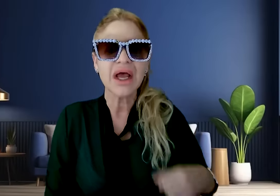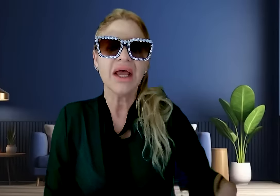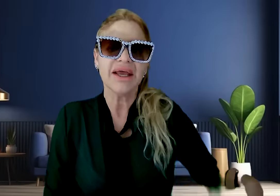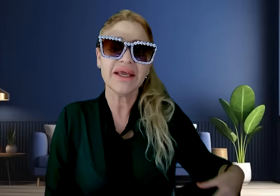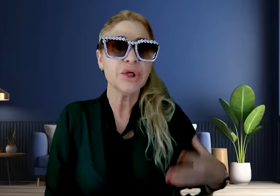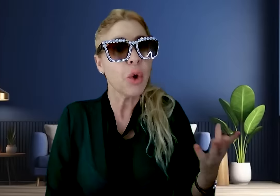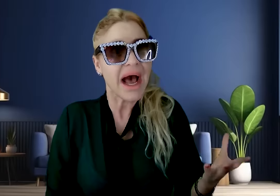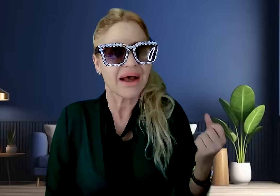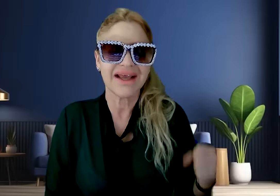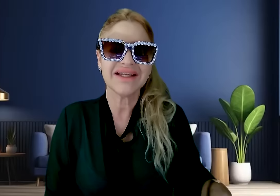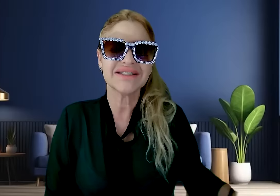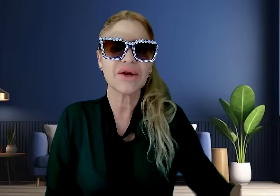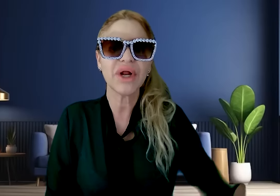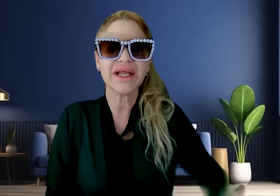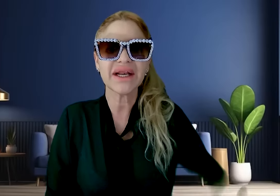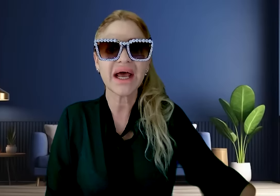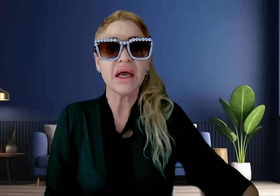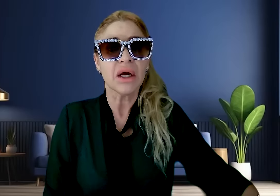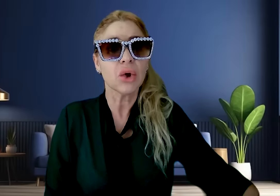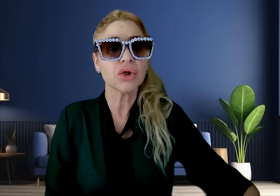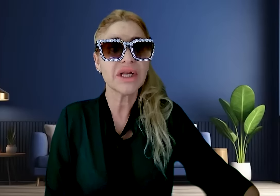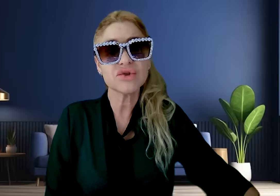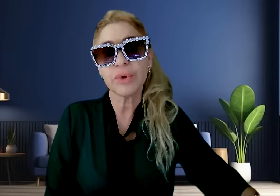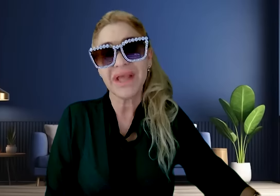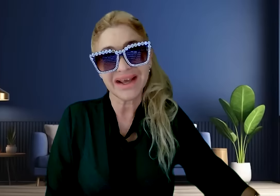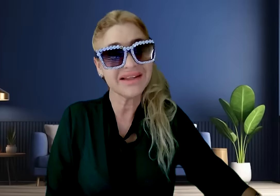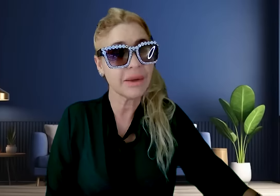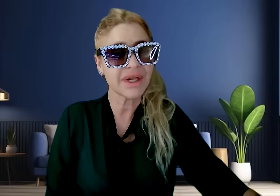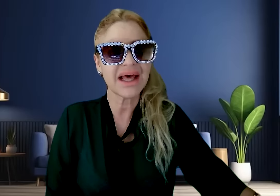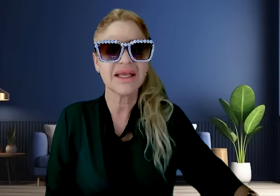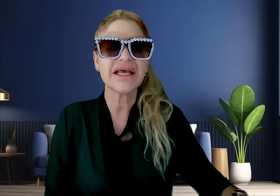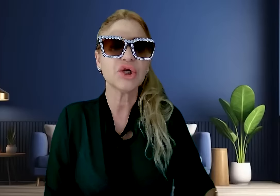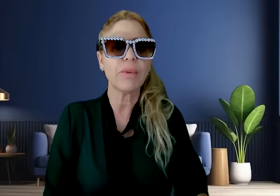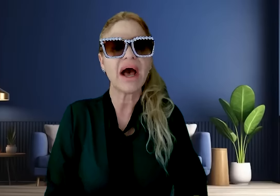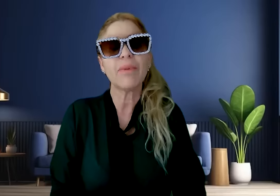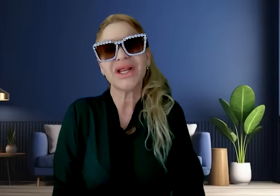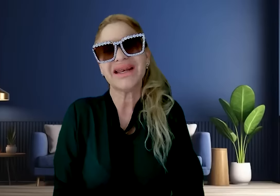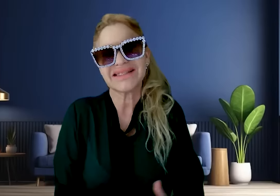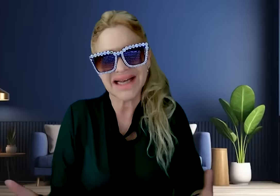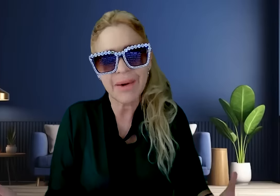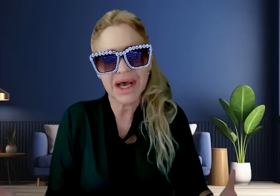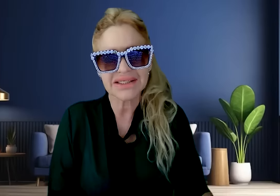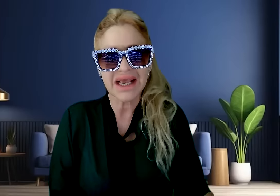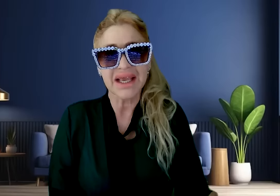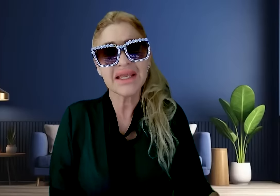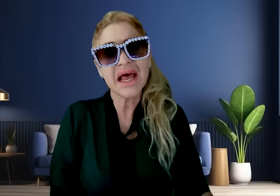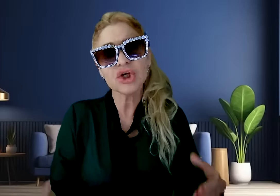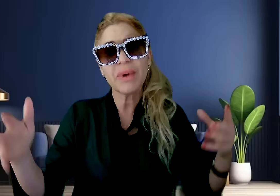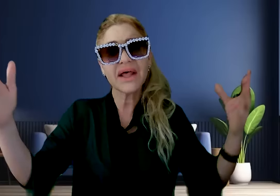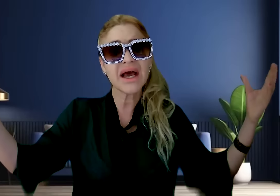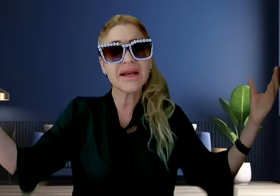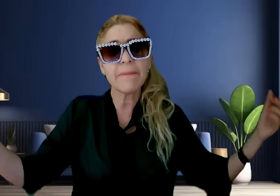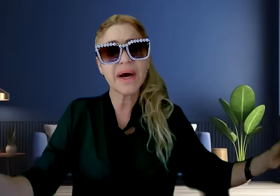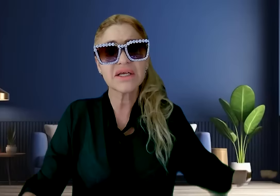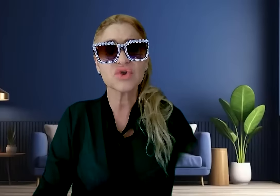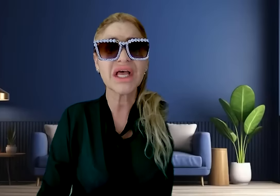dedo no va a iniciar una guerra contra su propia gente, ¿verdad? Ella no va a ponerles trabas. Ella los